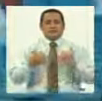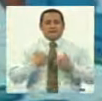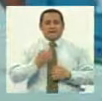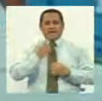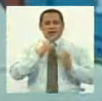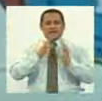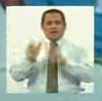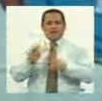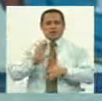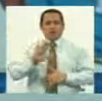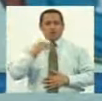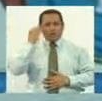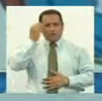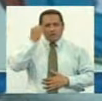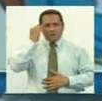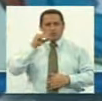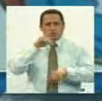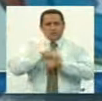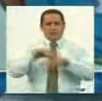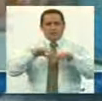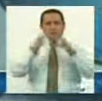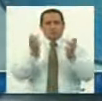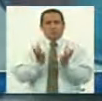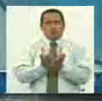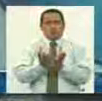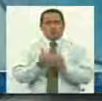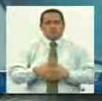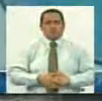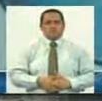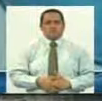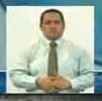que dejar su opinión sobre este mundo.